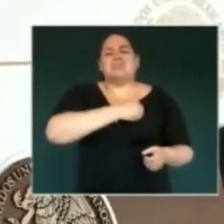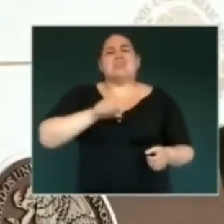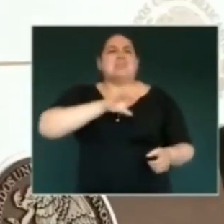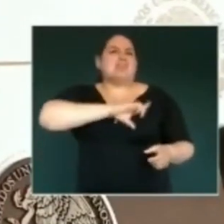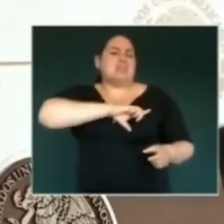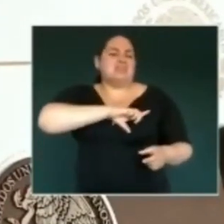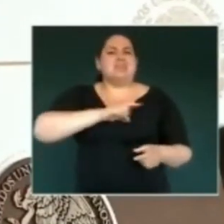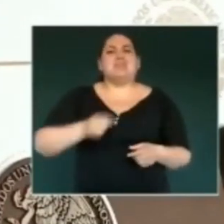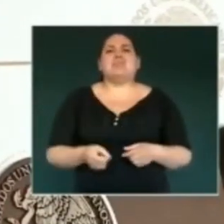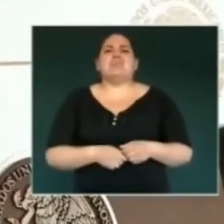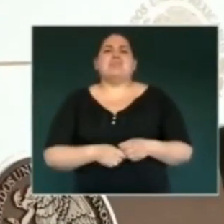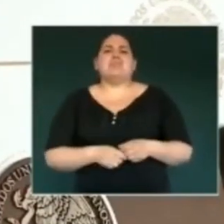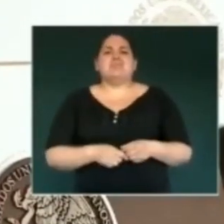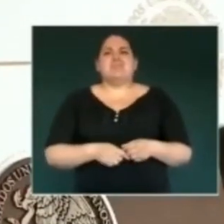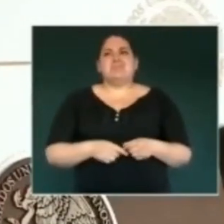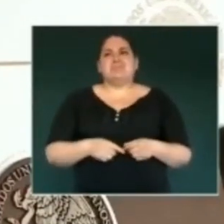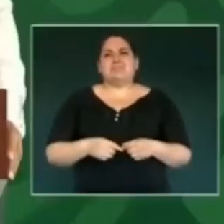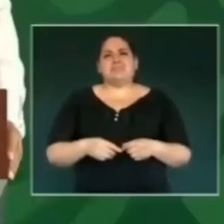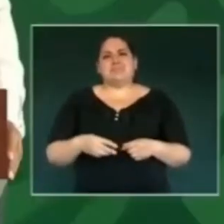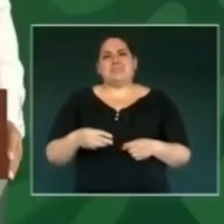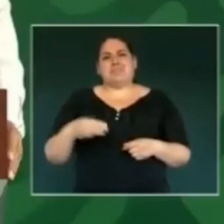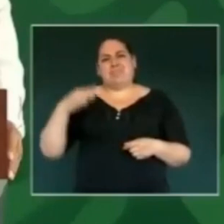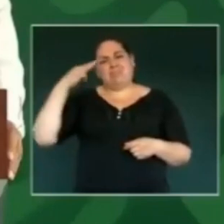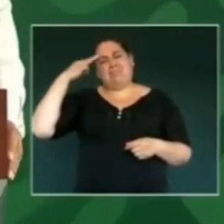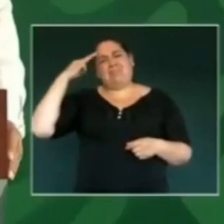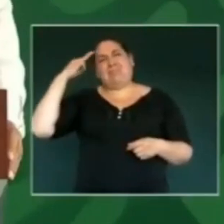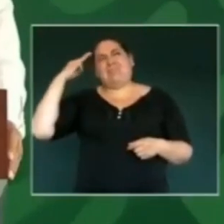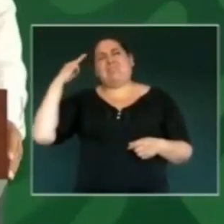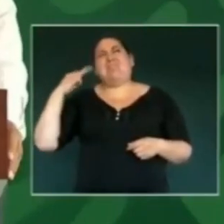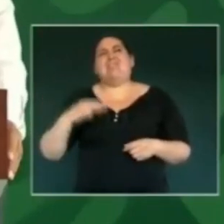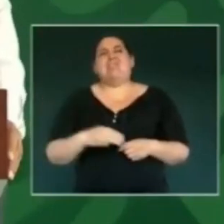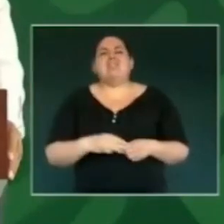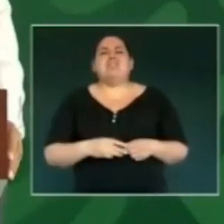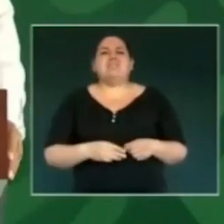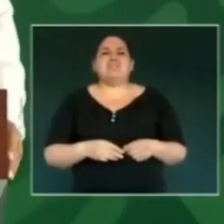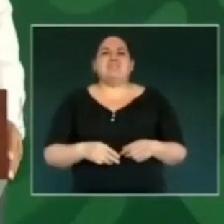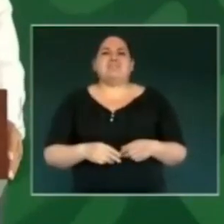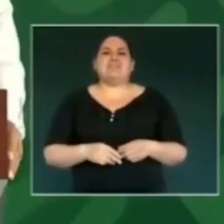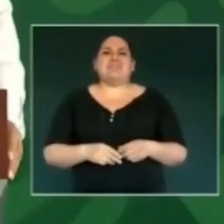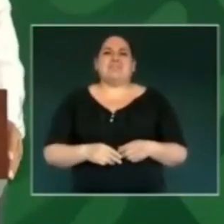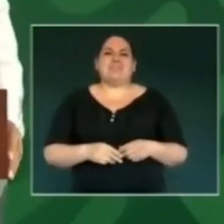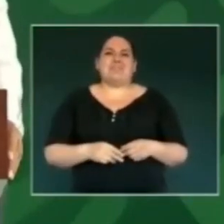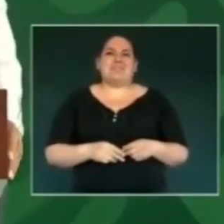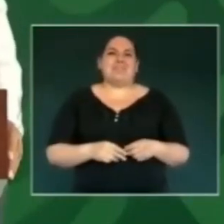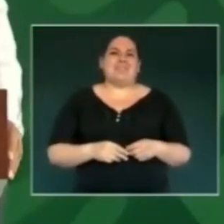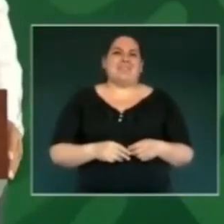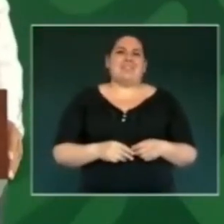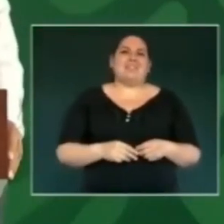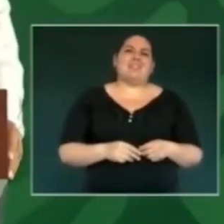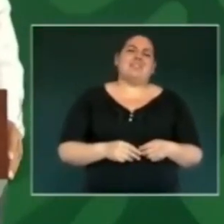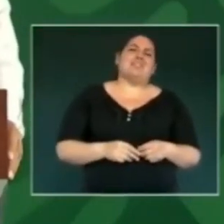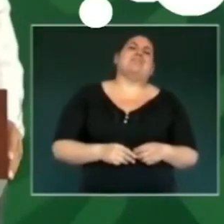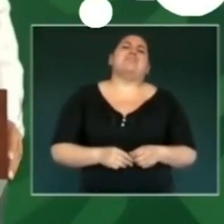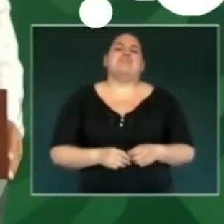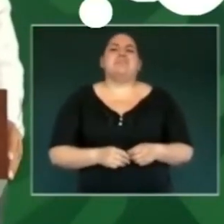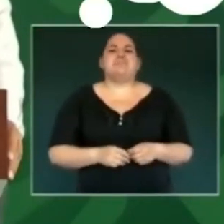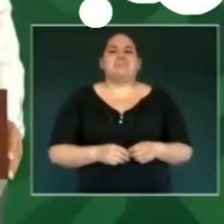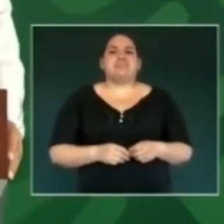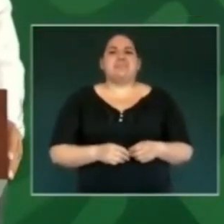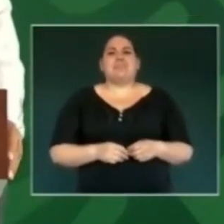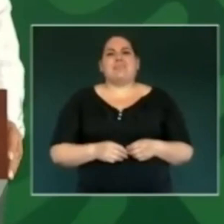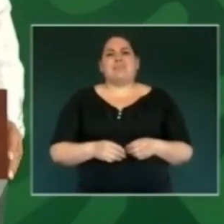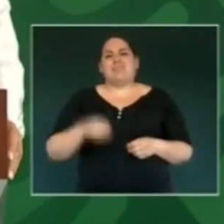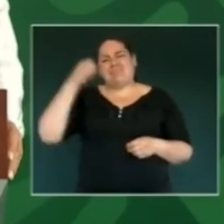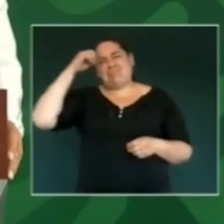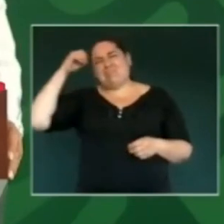dijeron en señas palabras como prostitutas, chupar pechos, DJ o trompa, entre